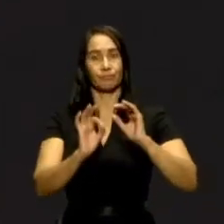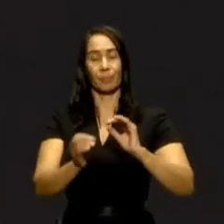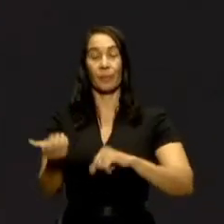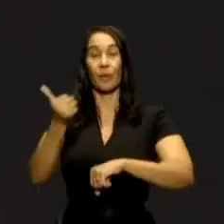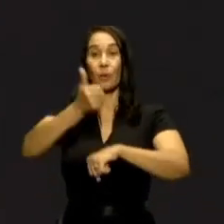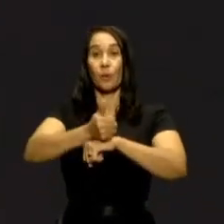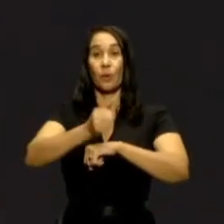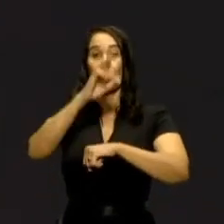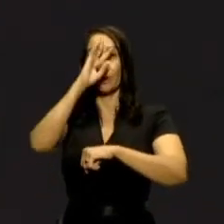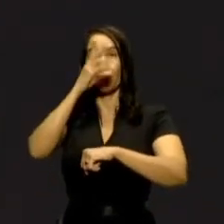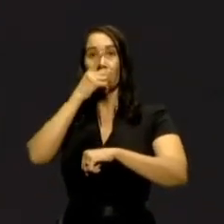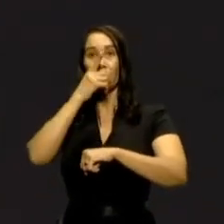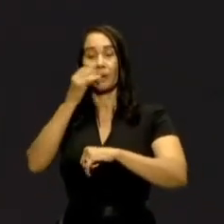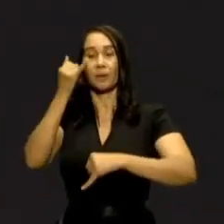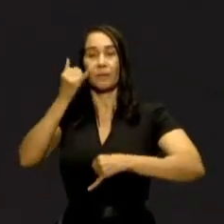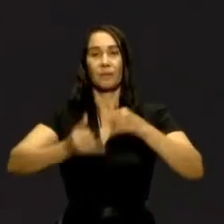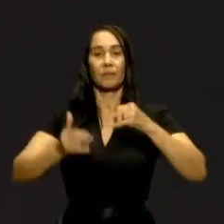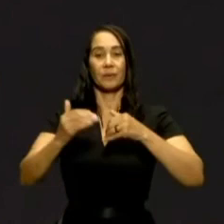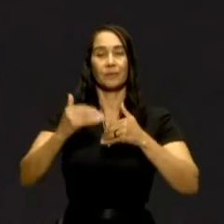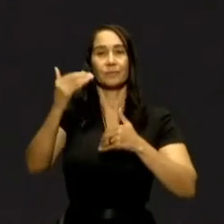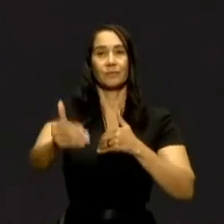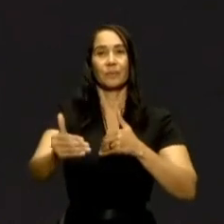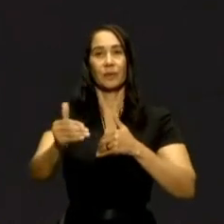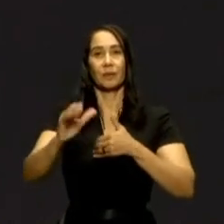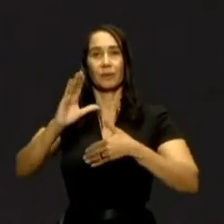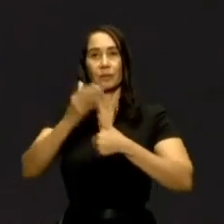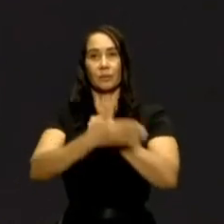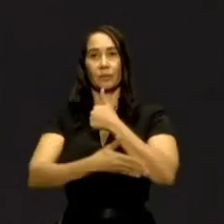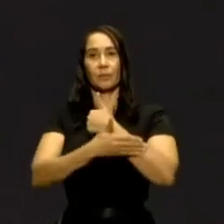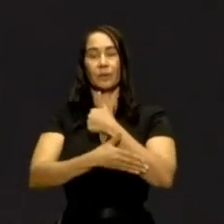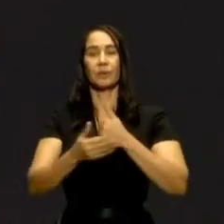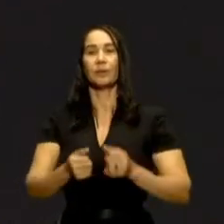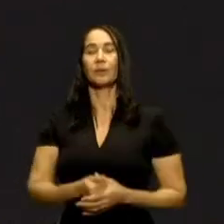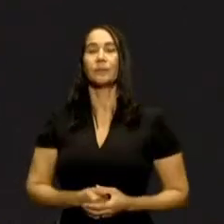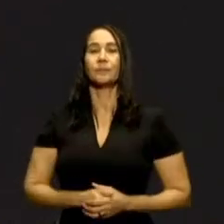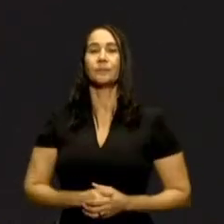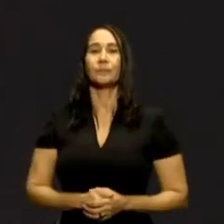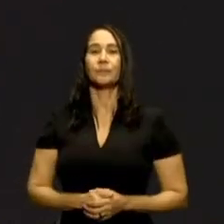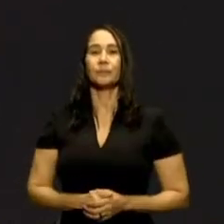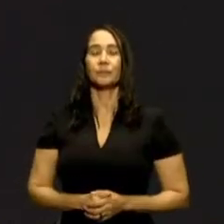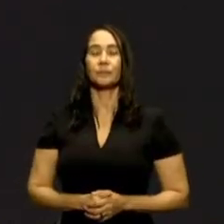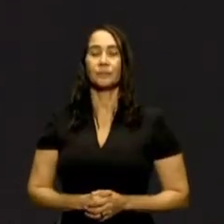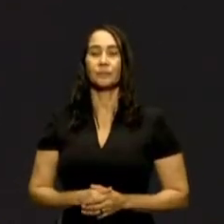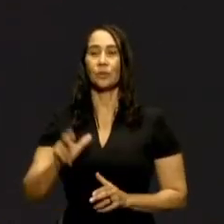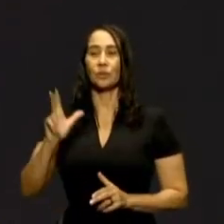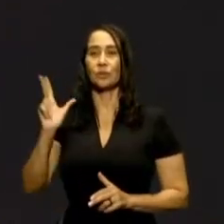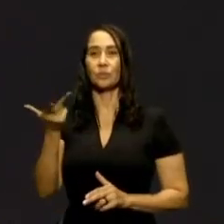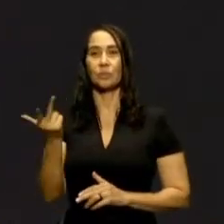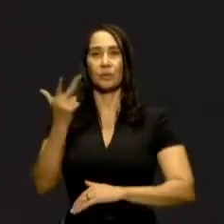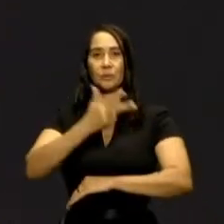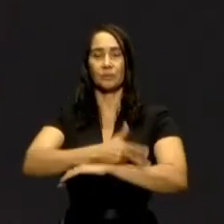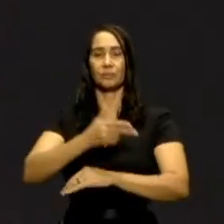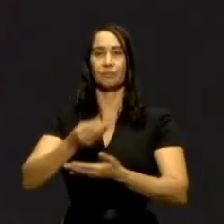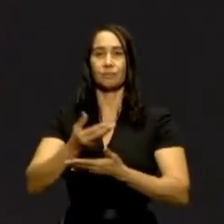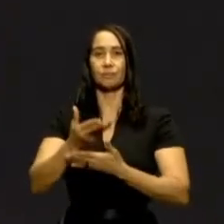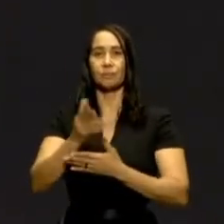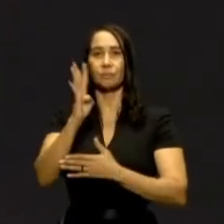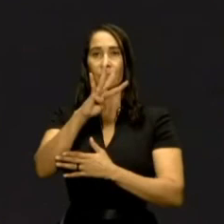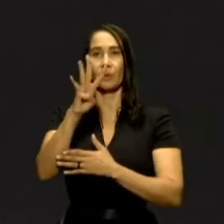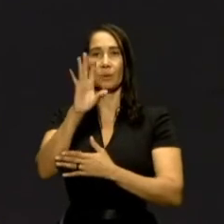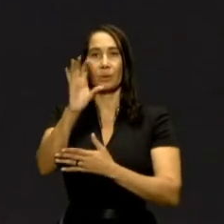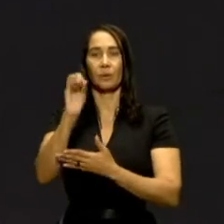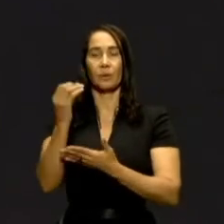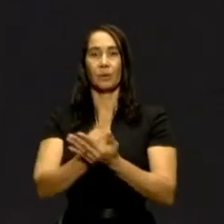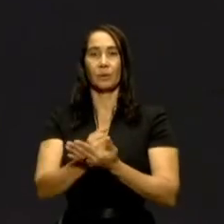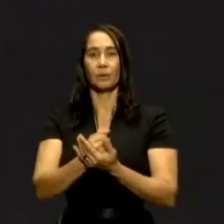que colocó al país en el último lugar entre los países evaluados. era el tercer año de inversión del 4% del PIB